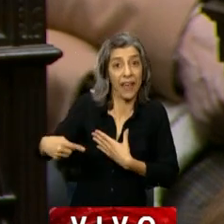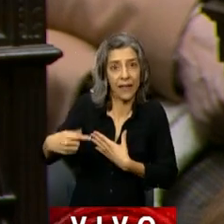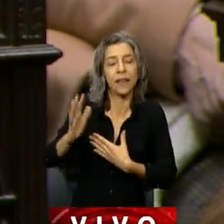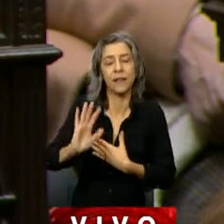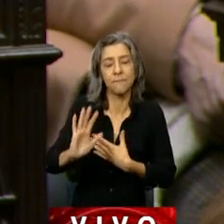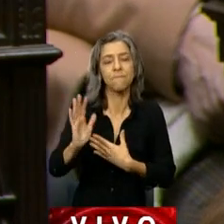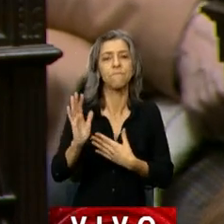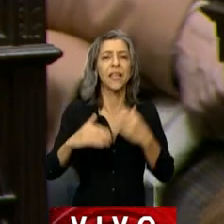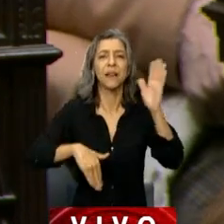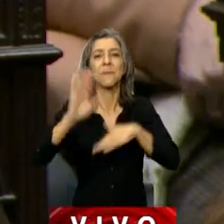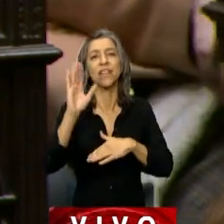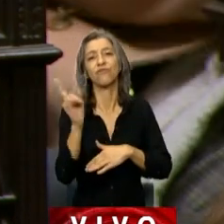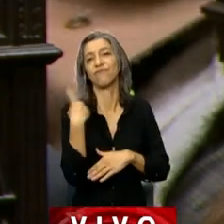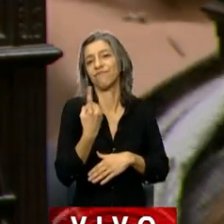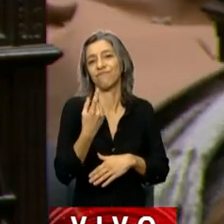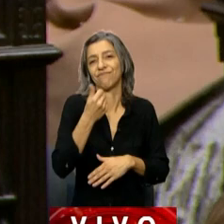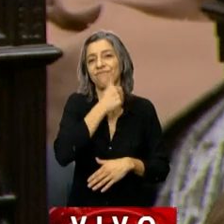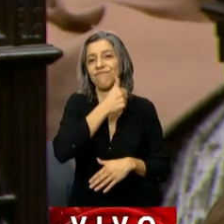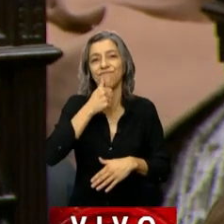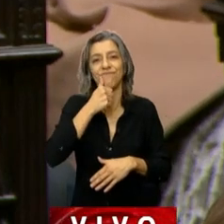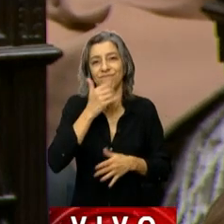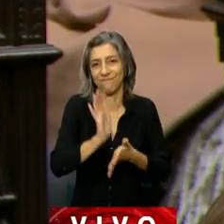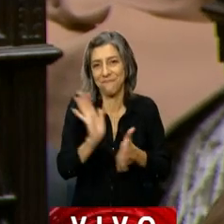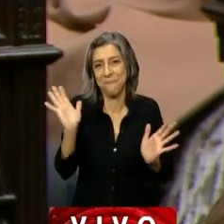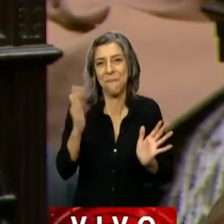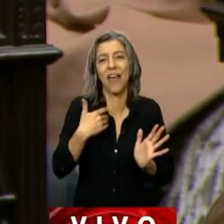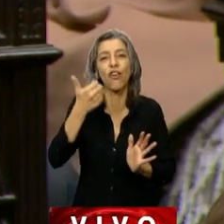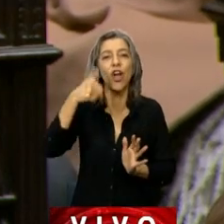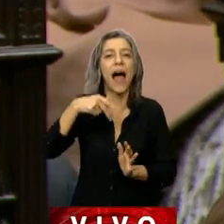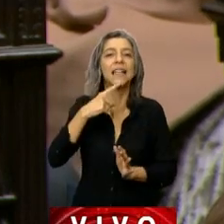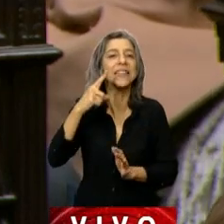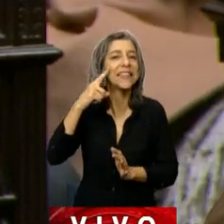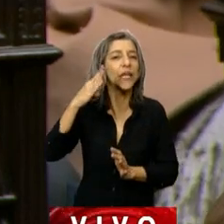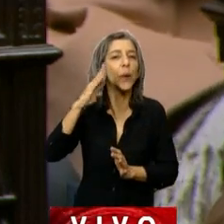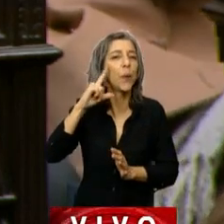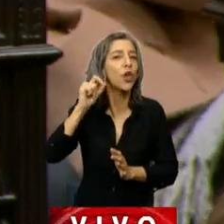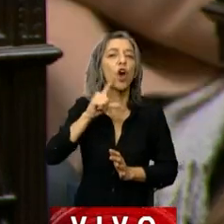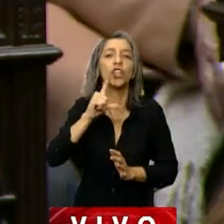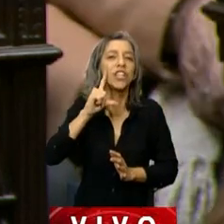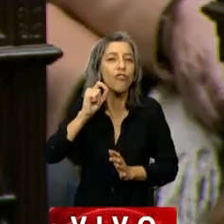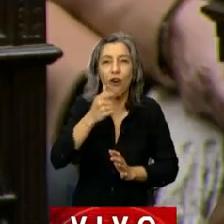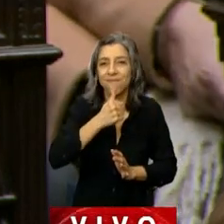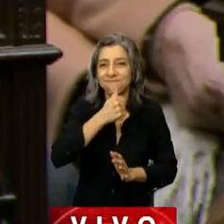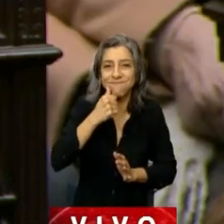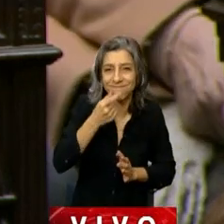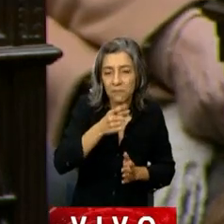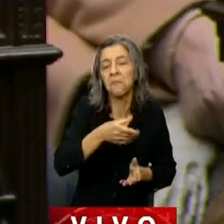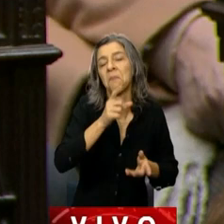más conocidos quizás son los antibióticos que tratan a las bacterias. Sin embargo, el uso y el